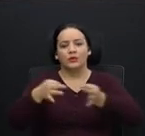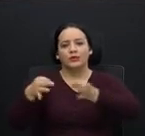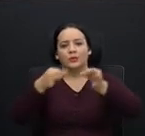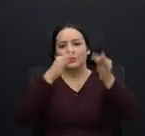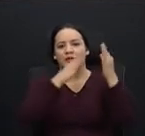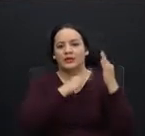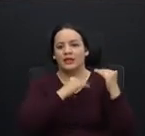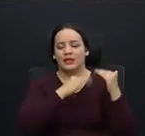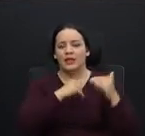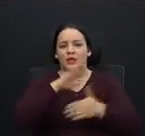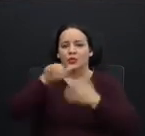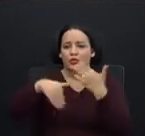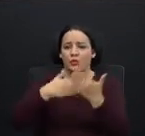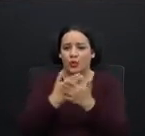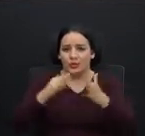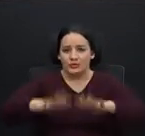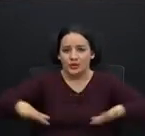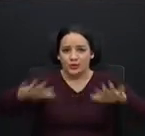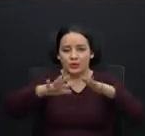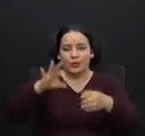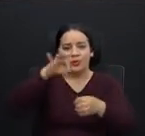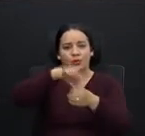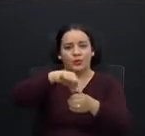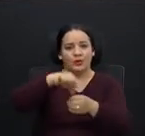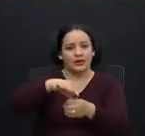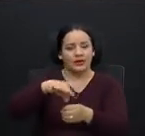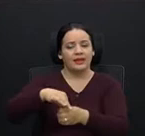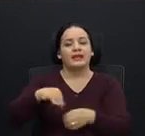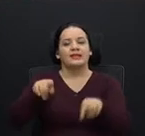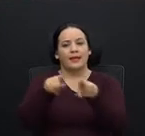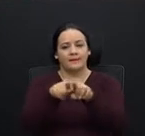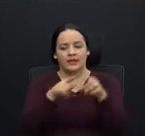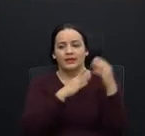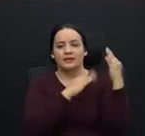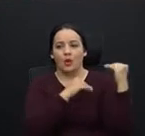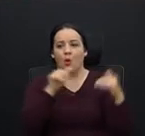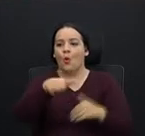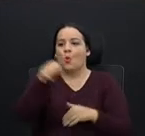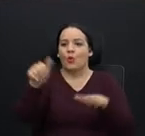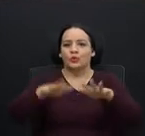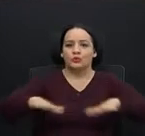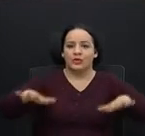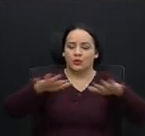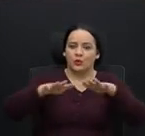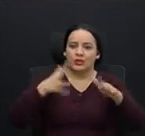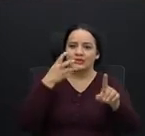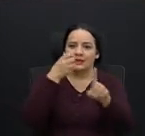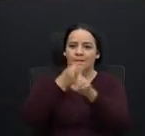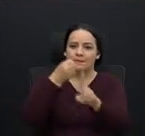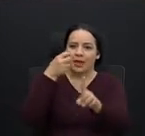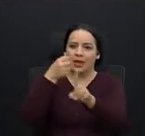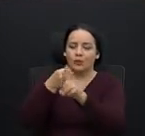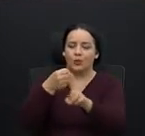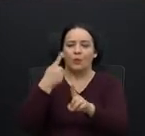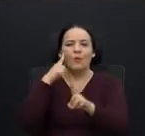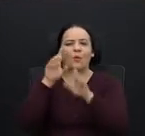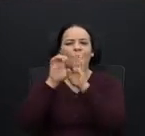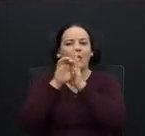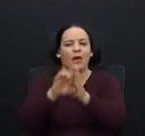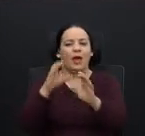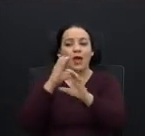el sector agropecuario está esperanzada y también otros sectores que han sido impactados. Por ejemplo, los